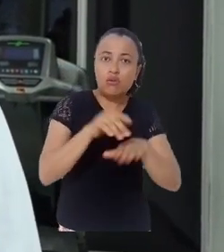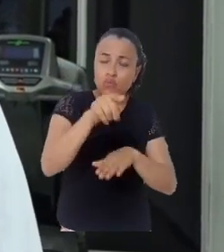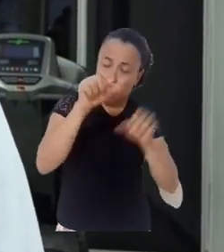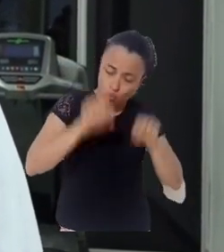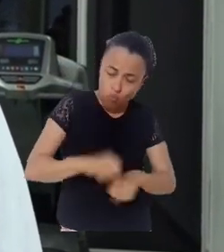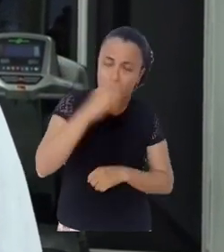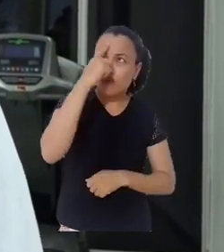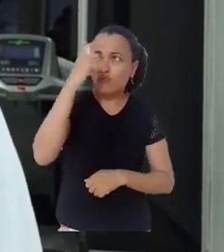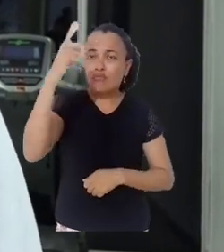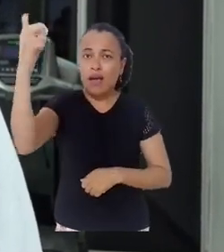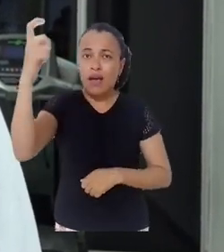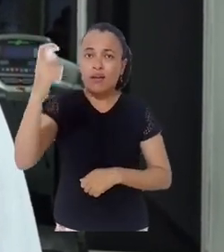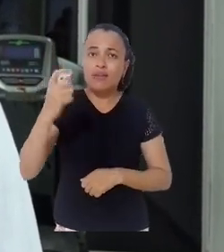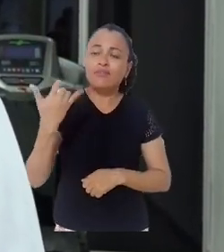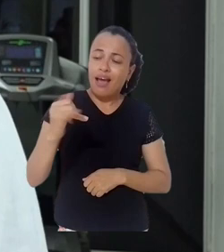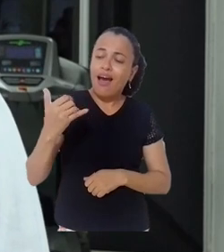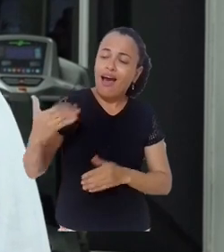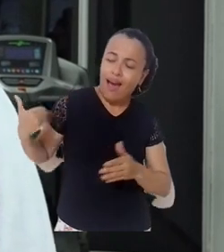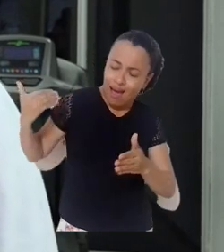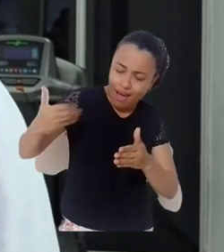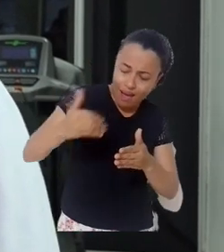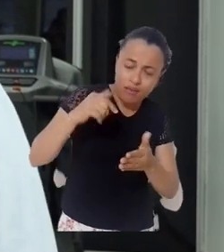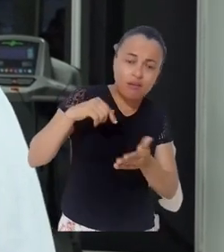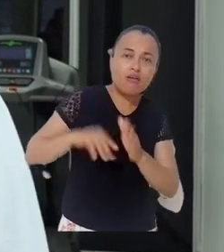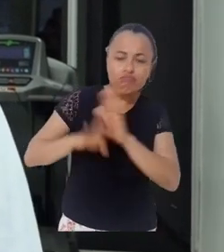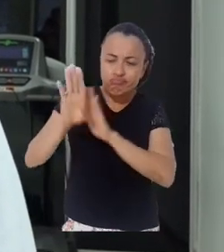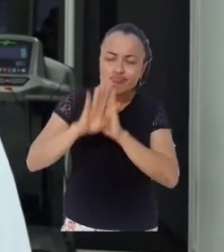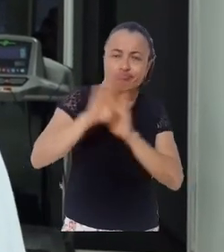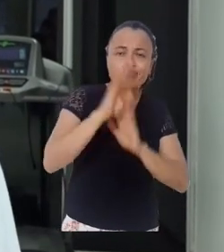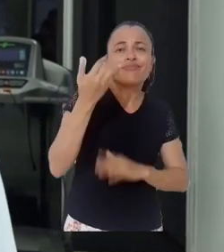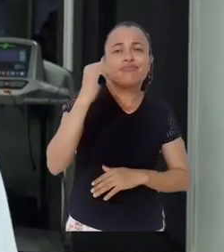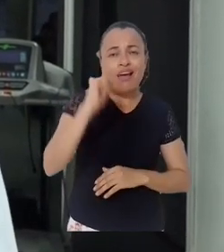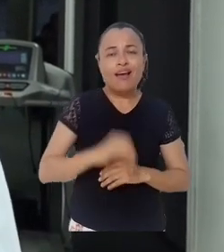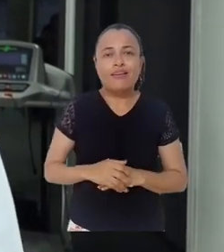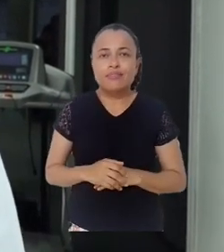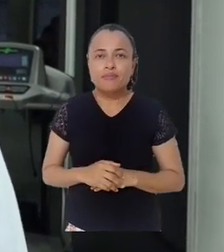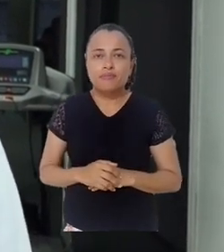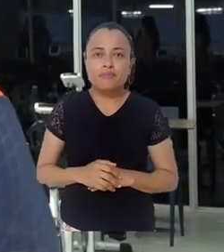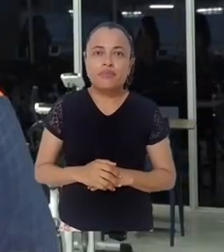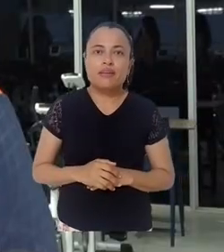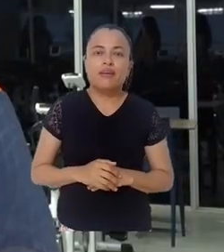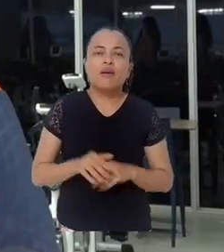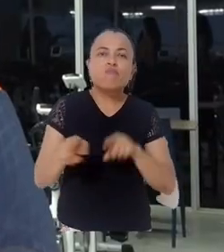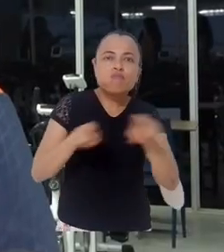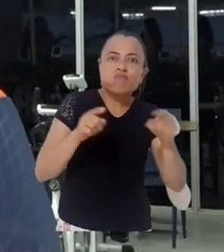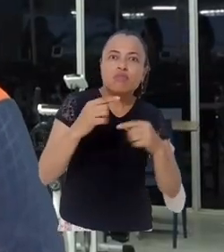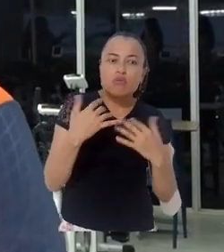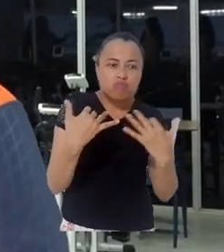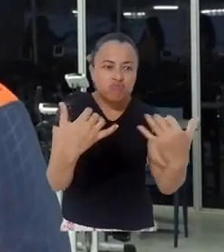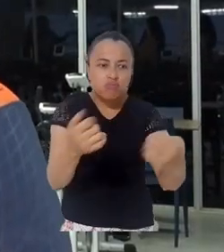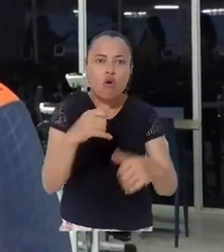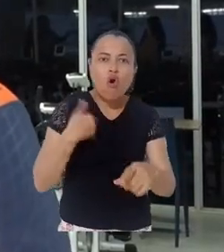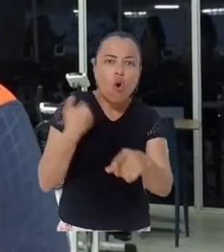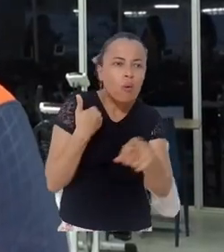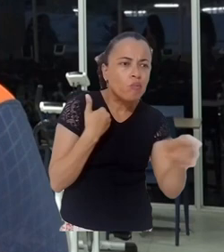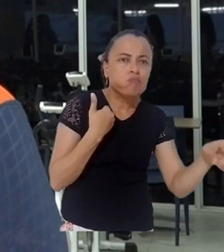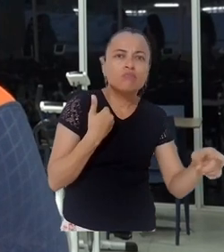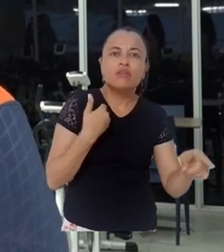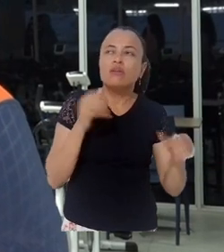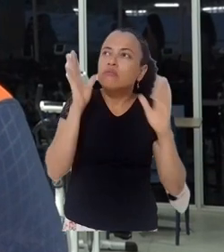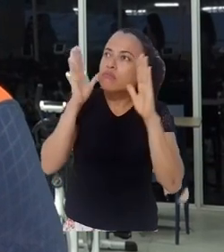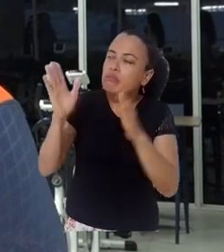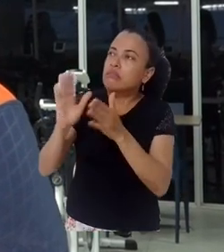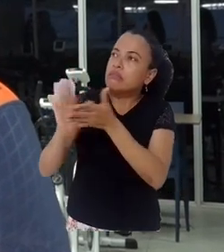diciendo podemos soñar con logros porque lo hemos tenido. Y toda esa cantidad de muchachos jóvenes que